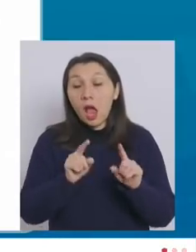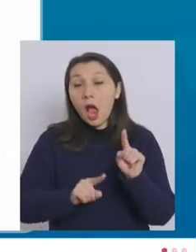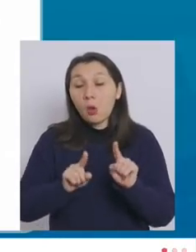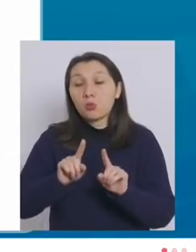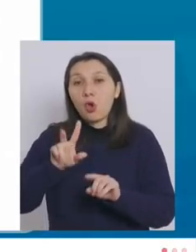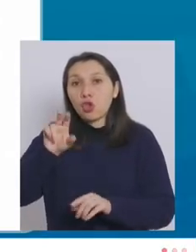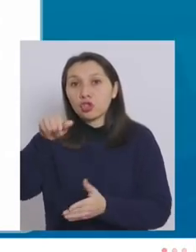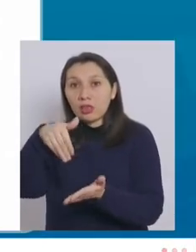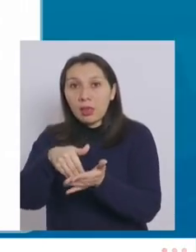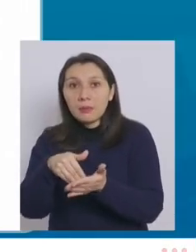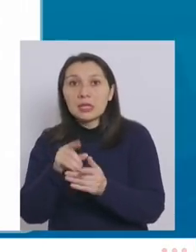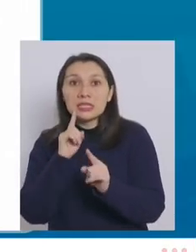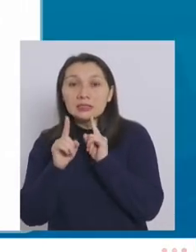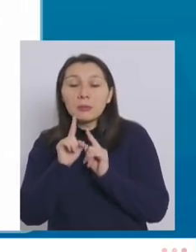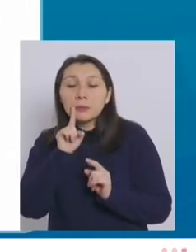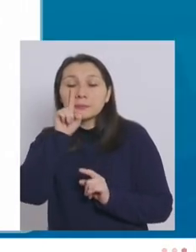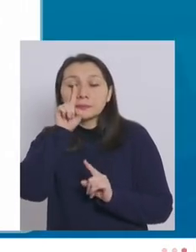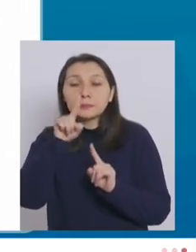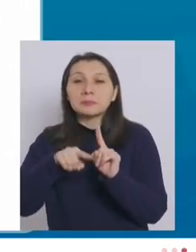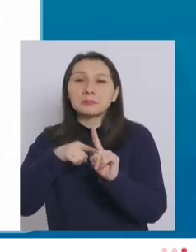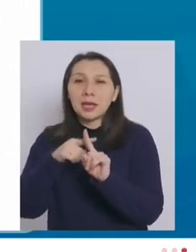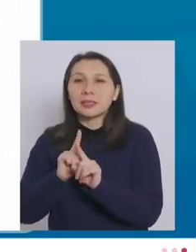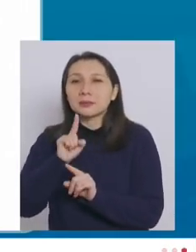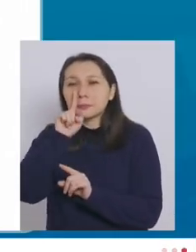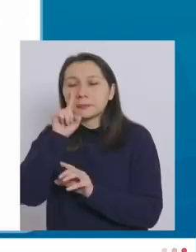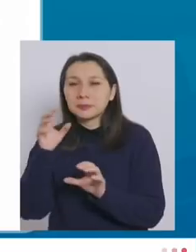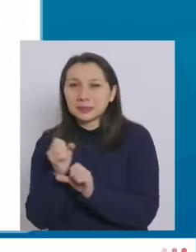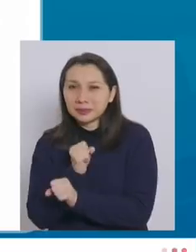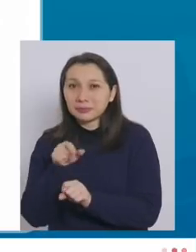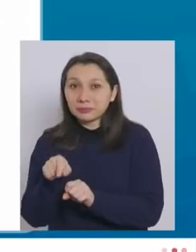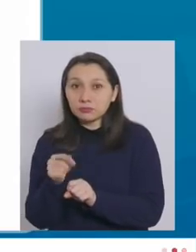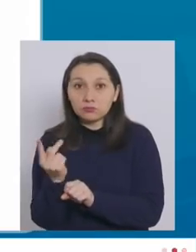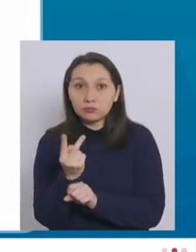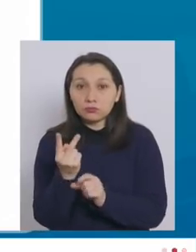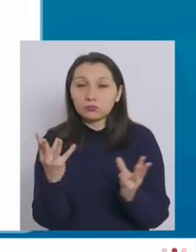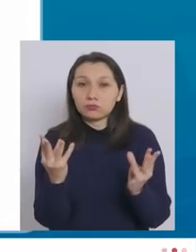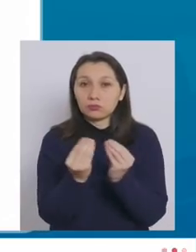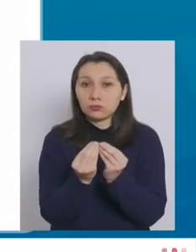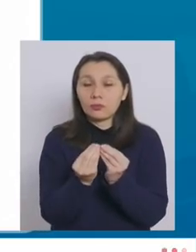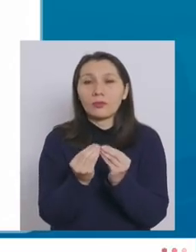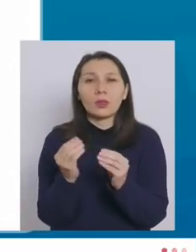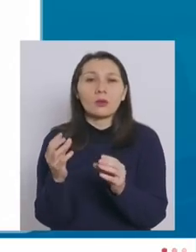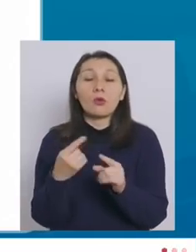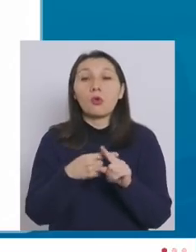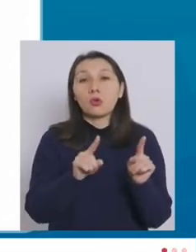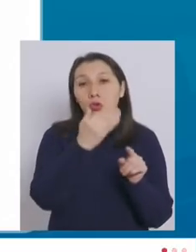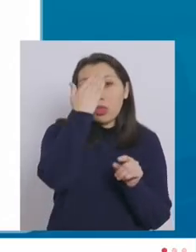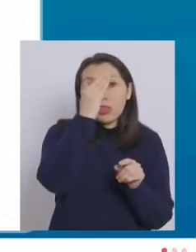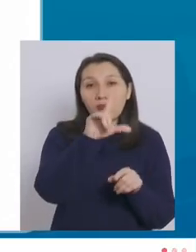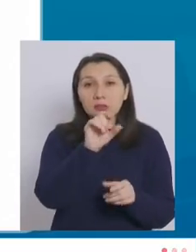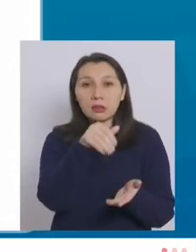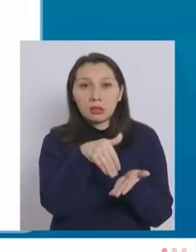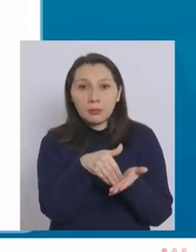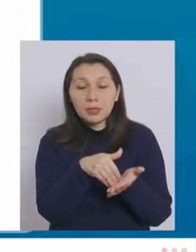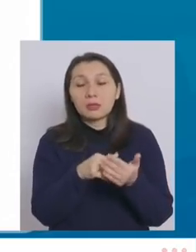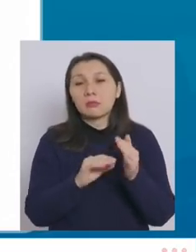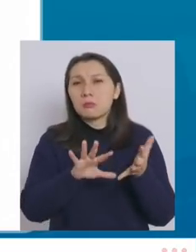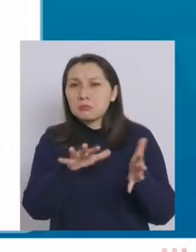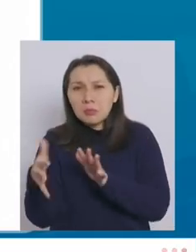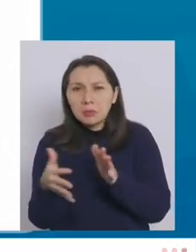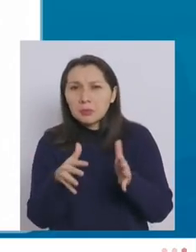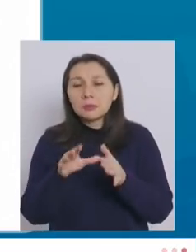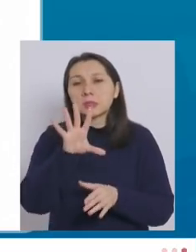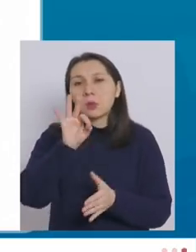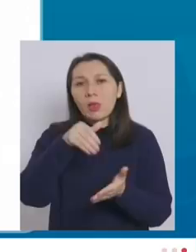hasta 80.000 exámenes, PCR más antígeno, test rápido de antígeno, otros días 70.000, pero el promedio es